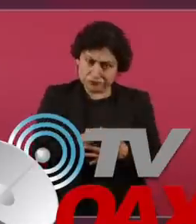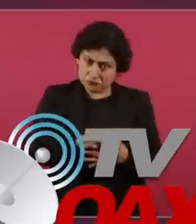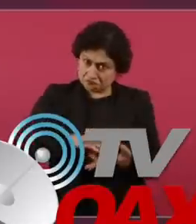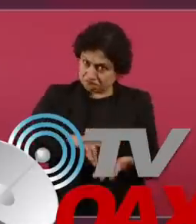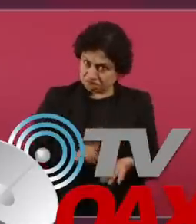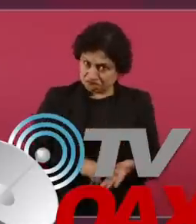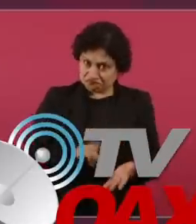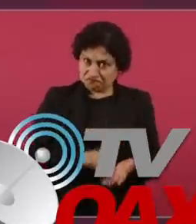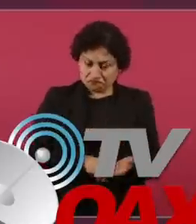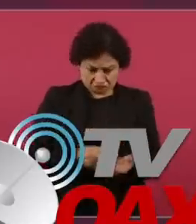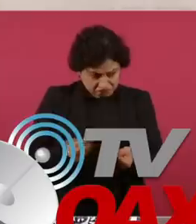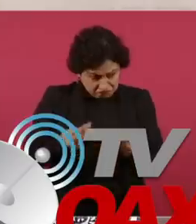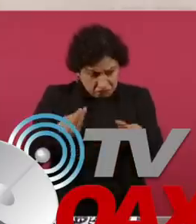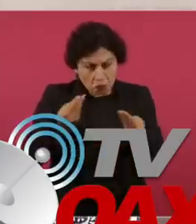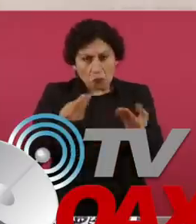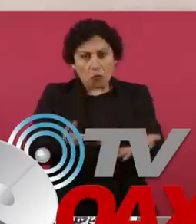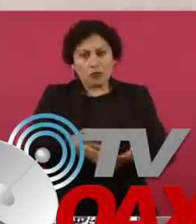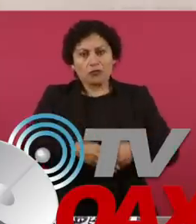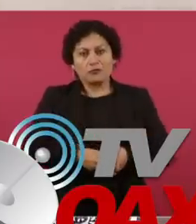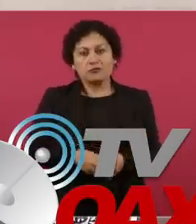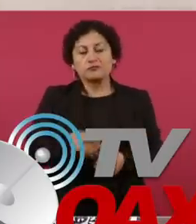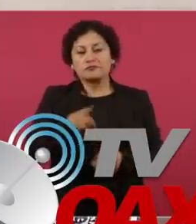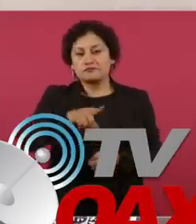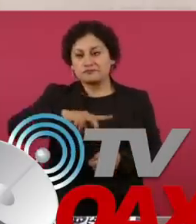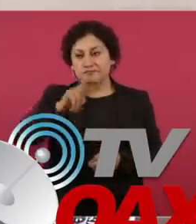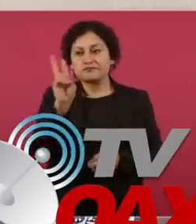Van a ver la experiencia.